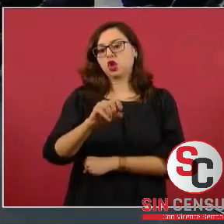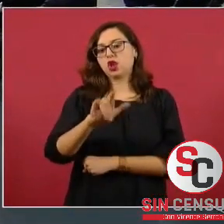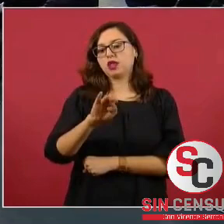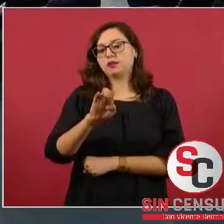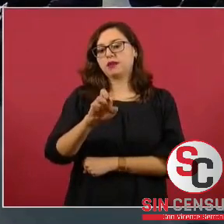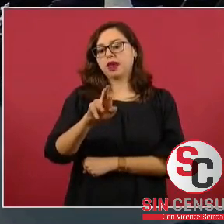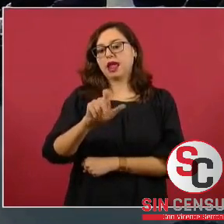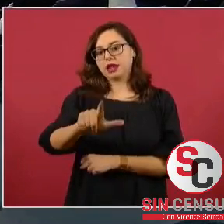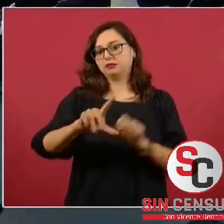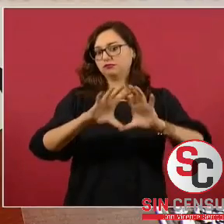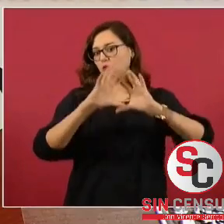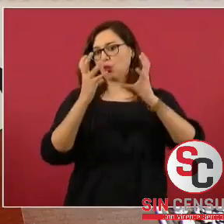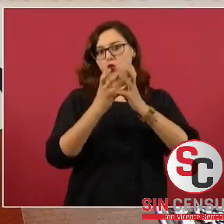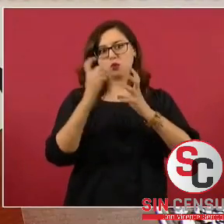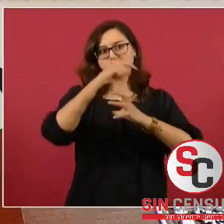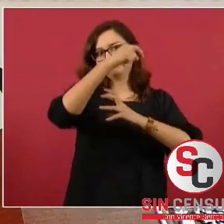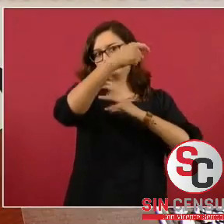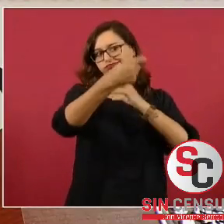Nosotros